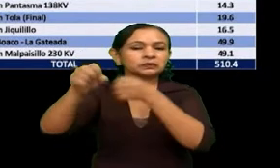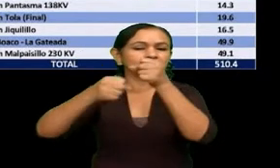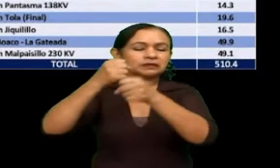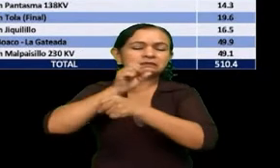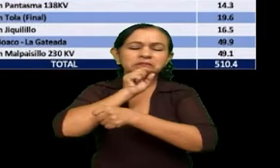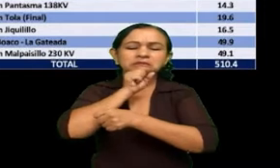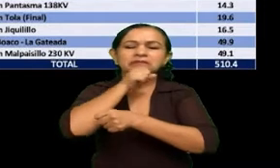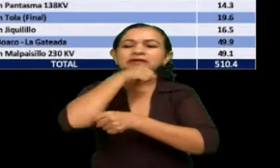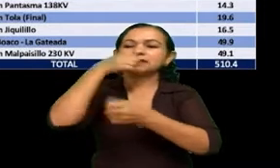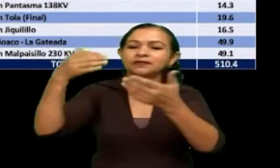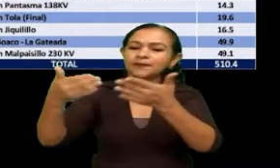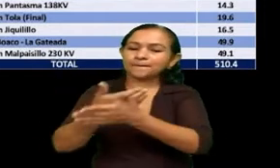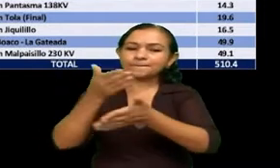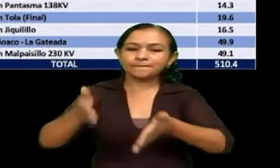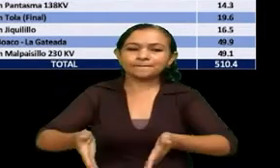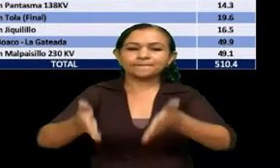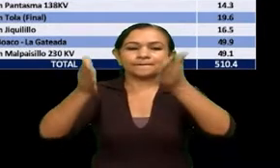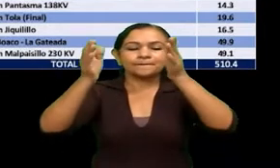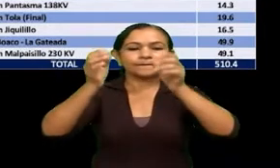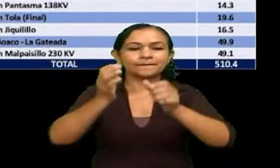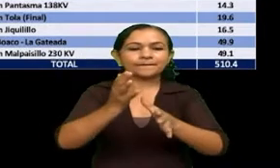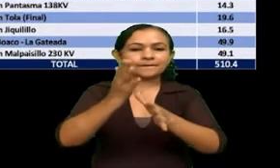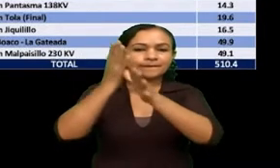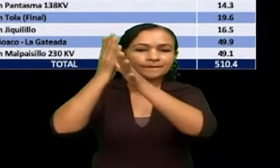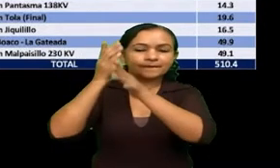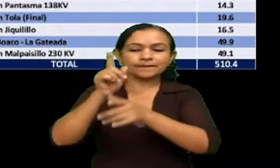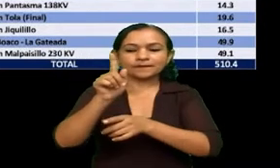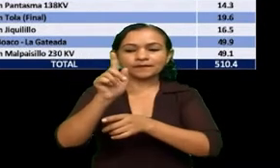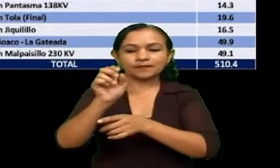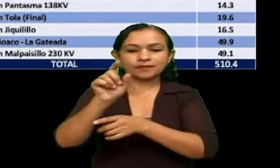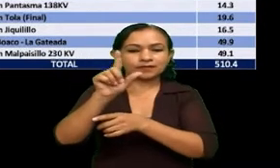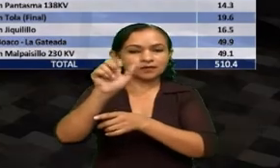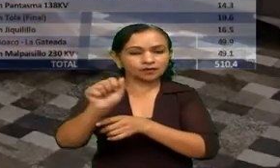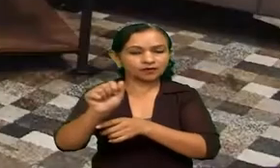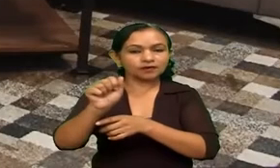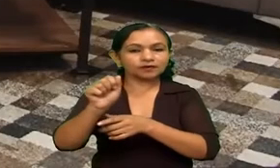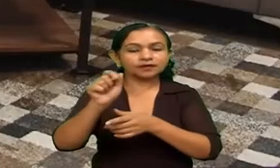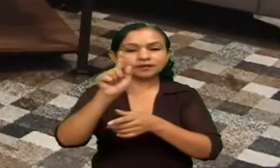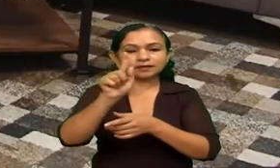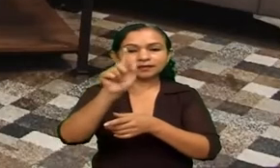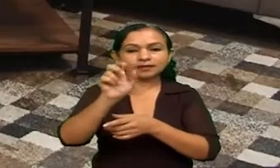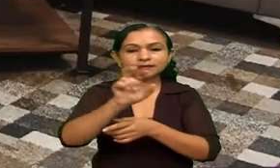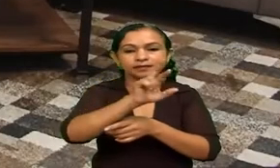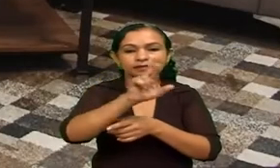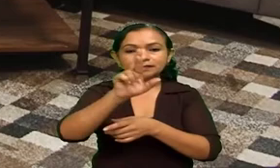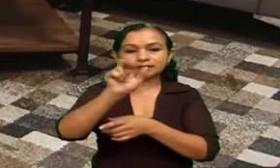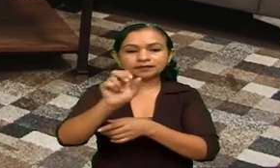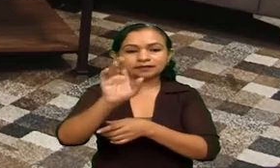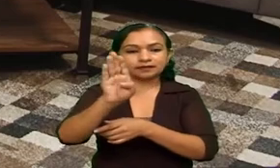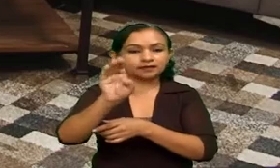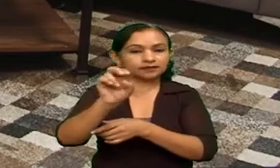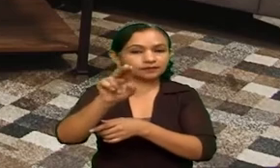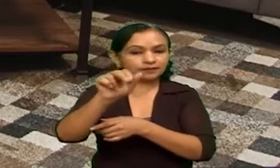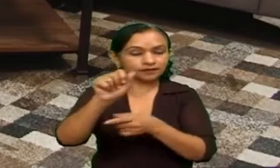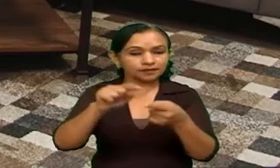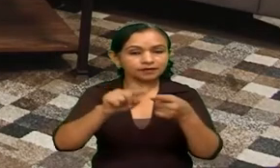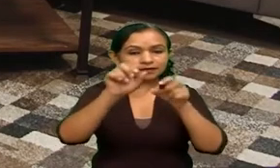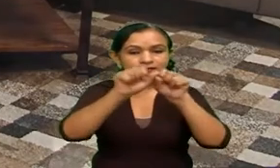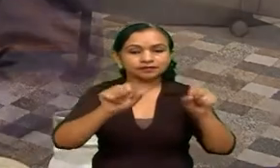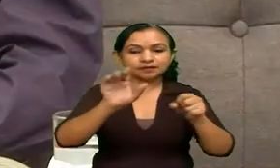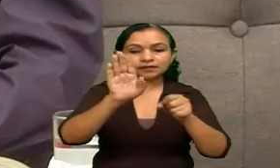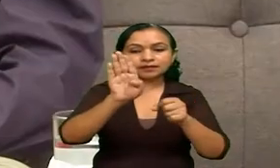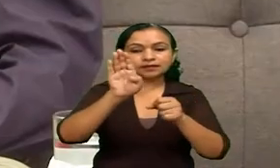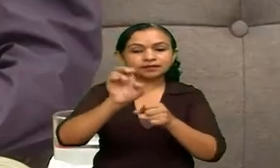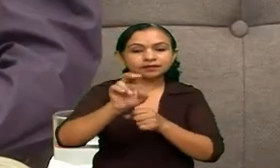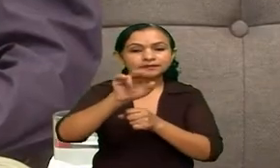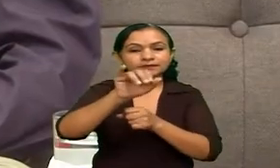existir. San Juan del Sur, Tola, okay. Terrabona ampliándola, San Benito